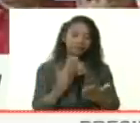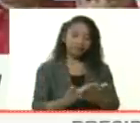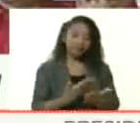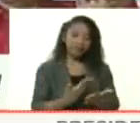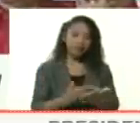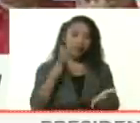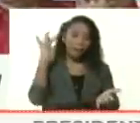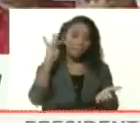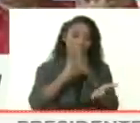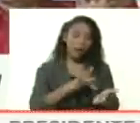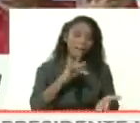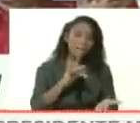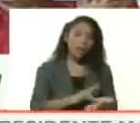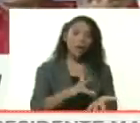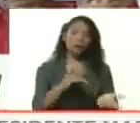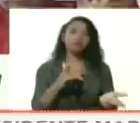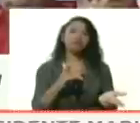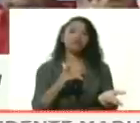tenga protagonismo,